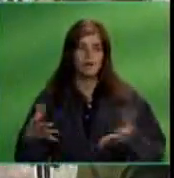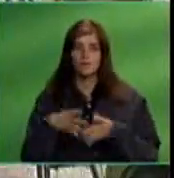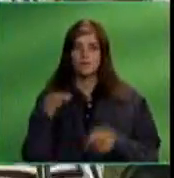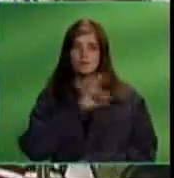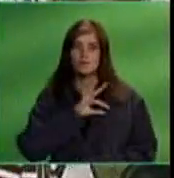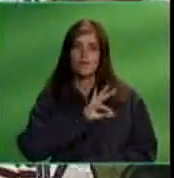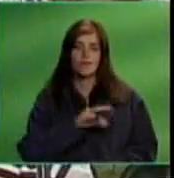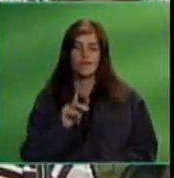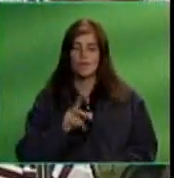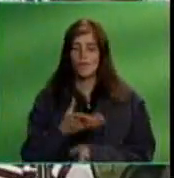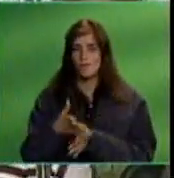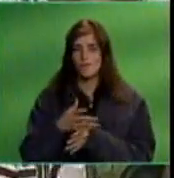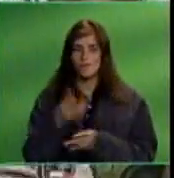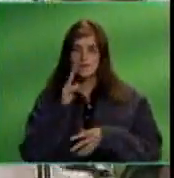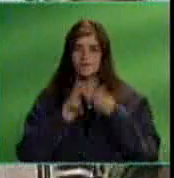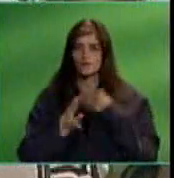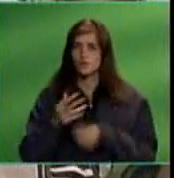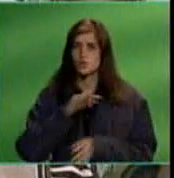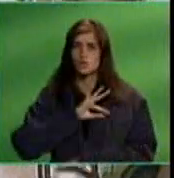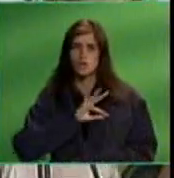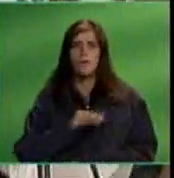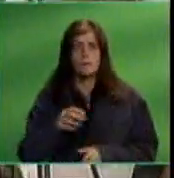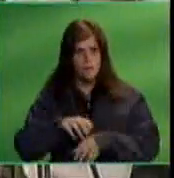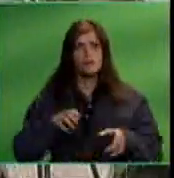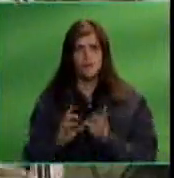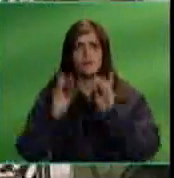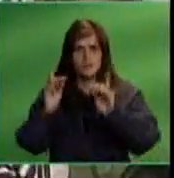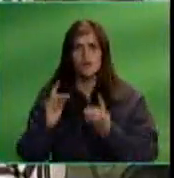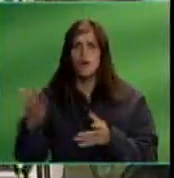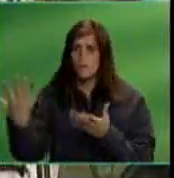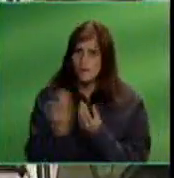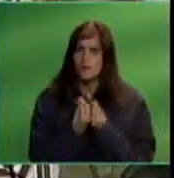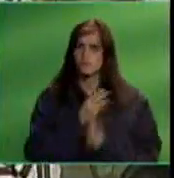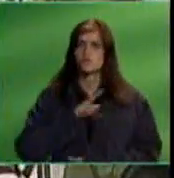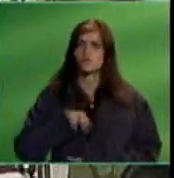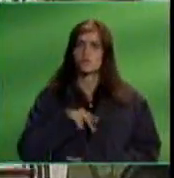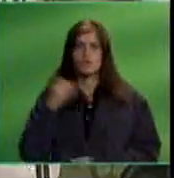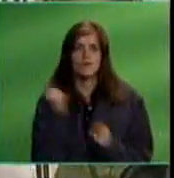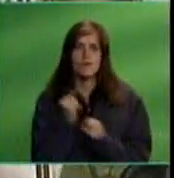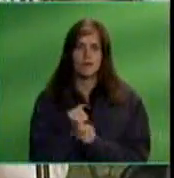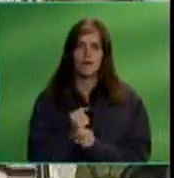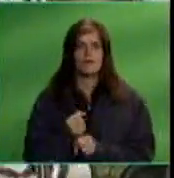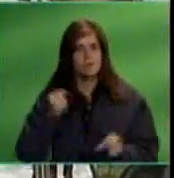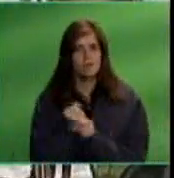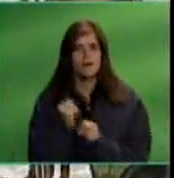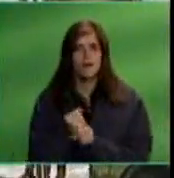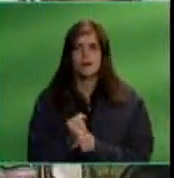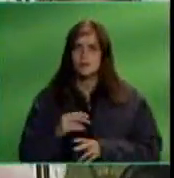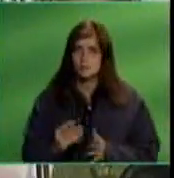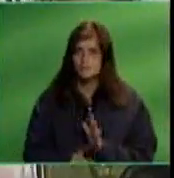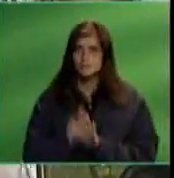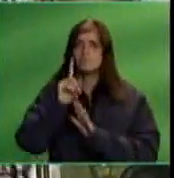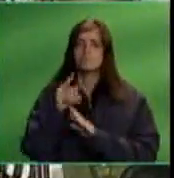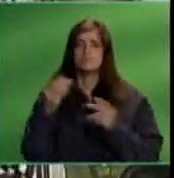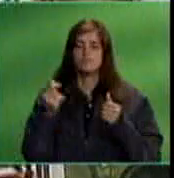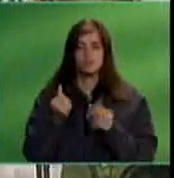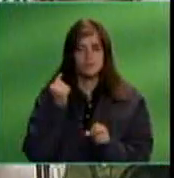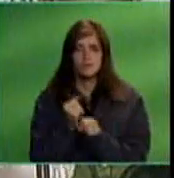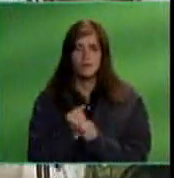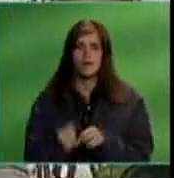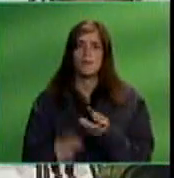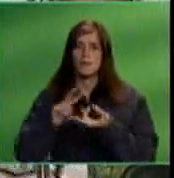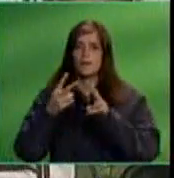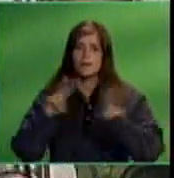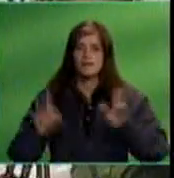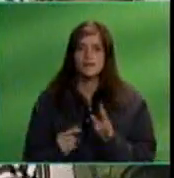se de nuestra visión de sociedad Bueno ya la mayoría decidió Vénganse ahora con nosotros a trabajar a trabajar por el crecimiento económico a trabajar por la paz